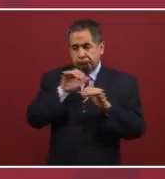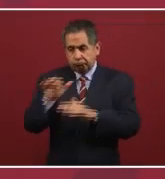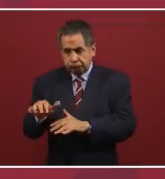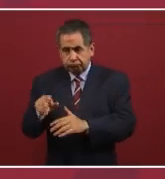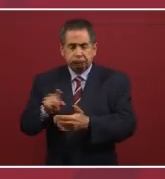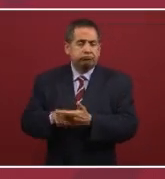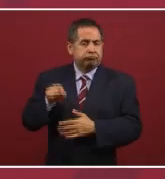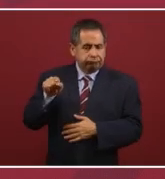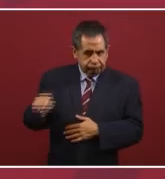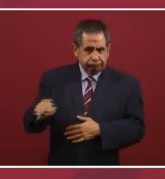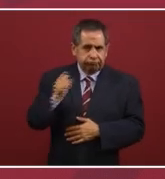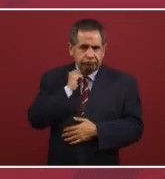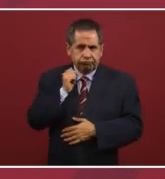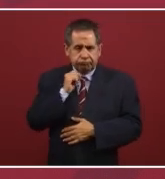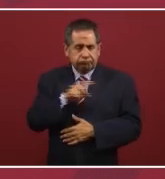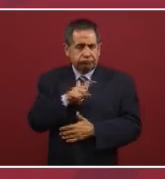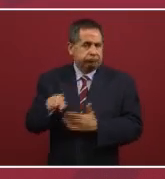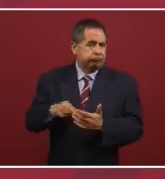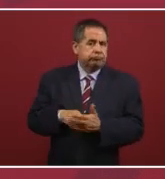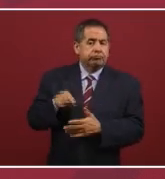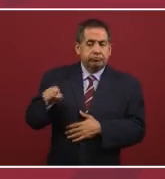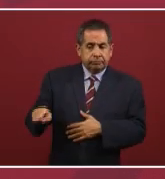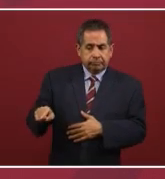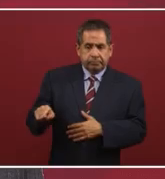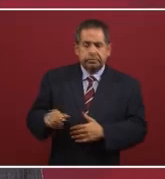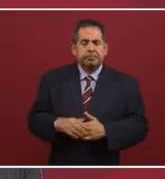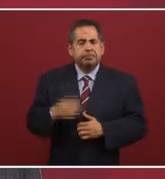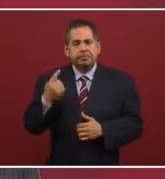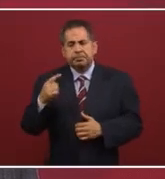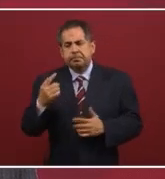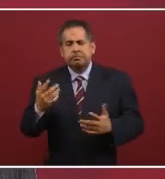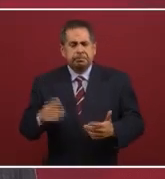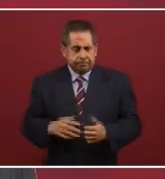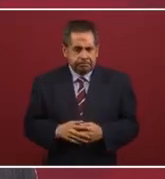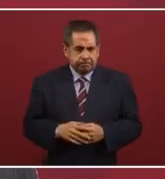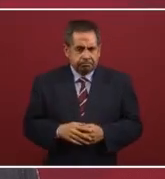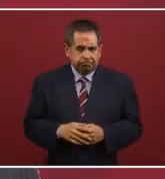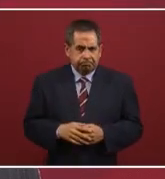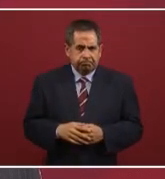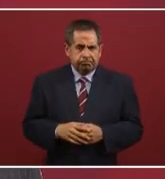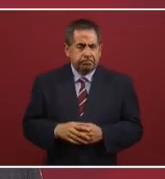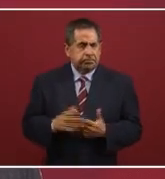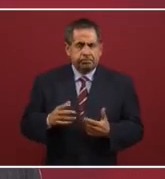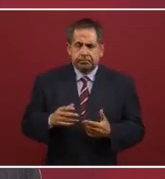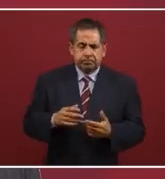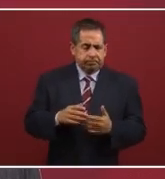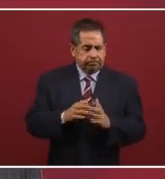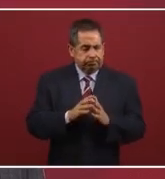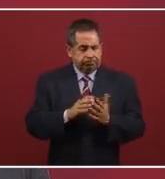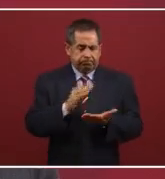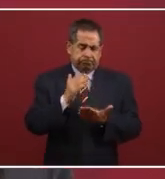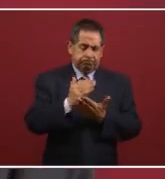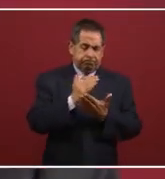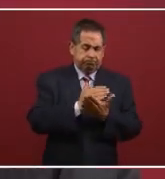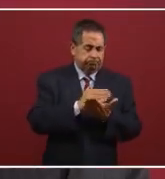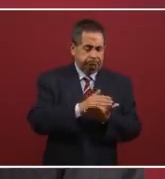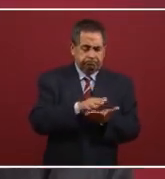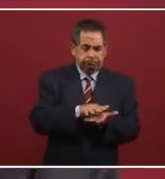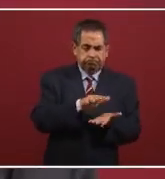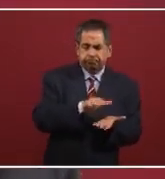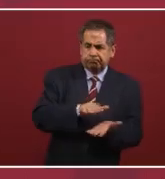Senado de la República para entregar